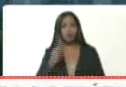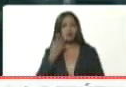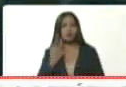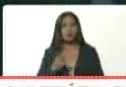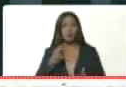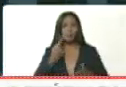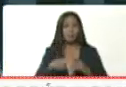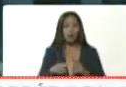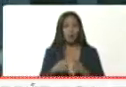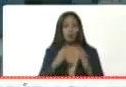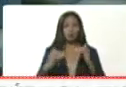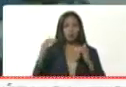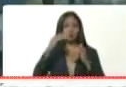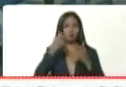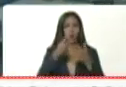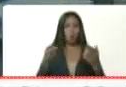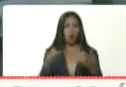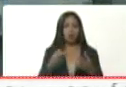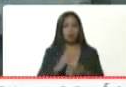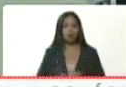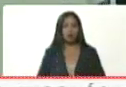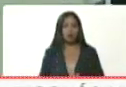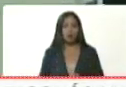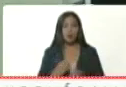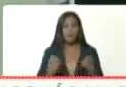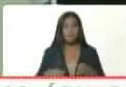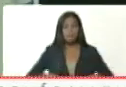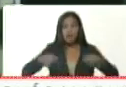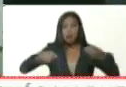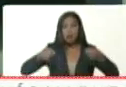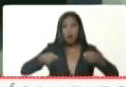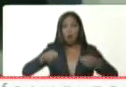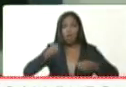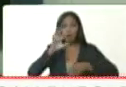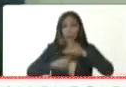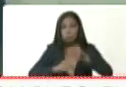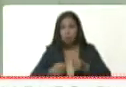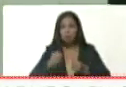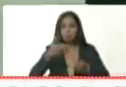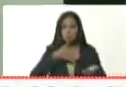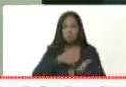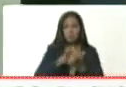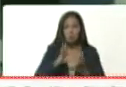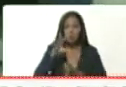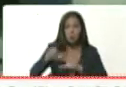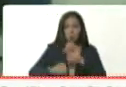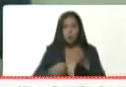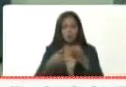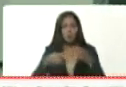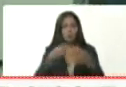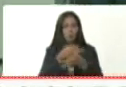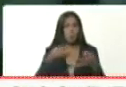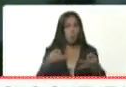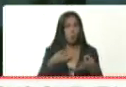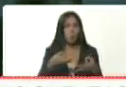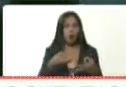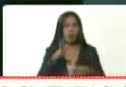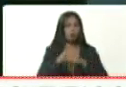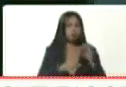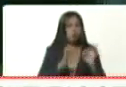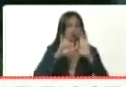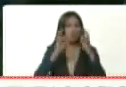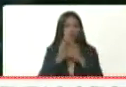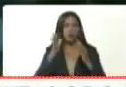el nivel también mercado en la calle en las calles haya productos de calidad y accesible al precio de la familia buena